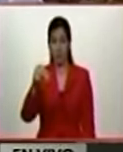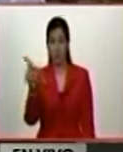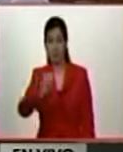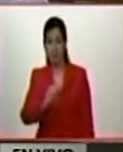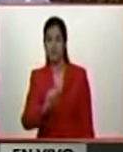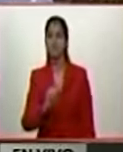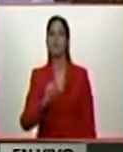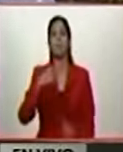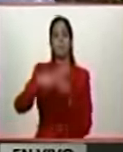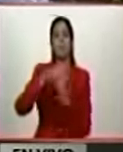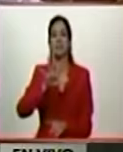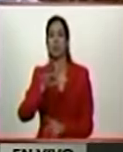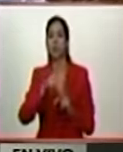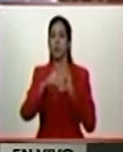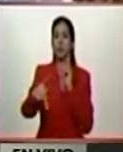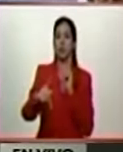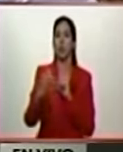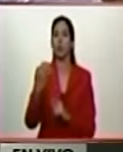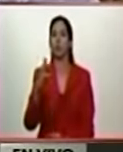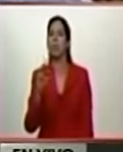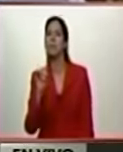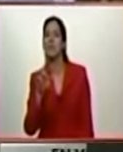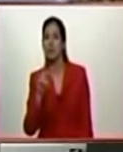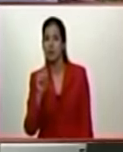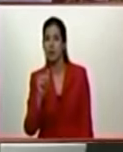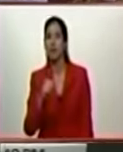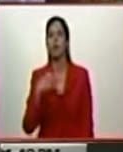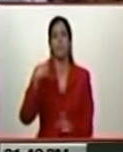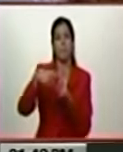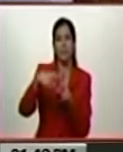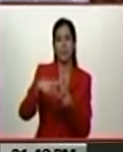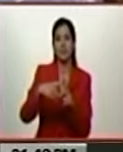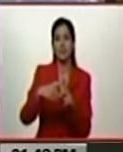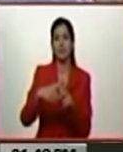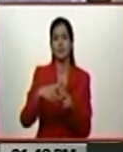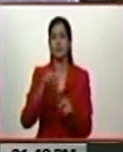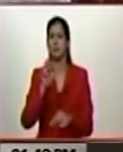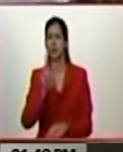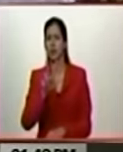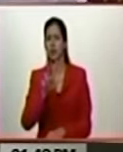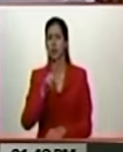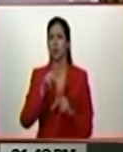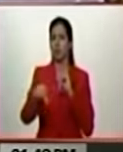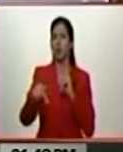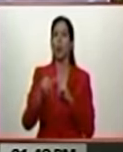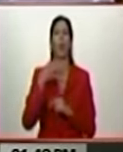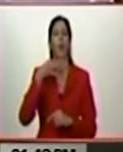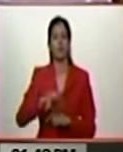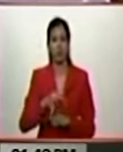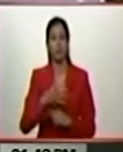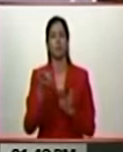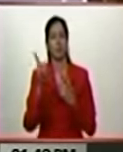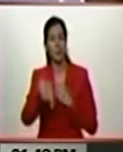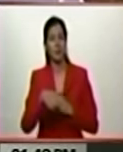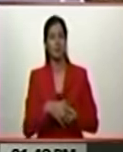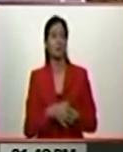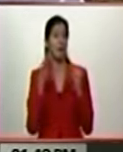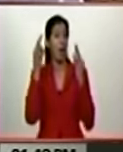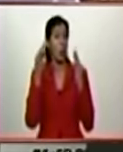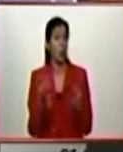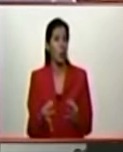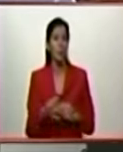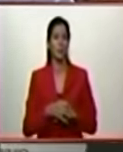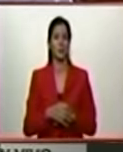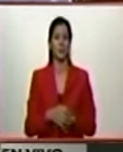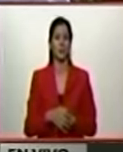5 kilómetros más en Cúpira y también en noviembre 2 kilómetros más en Guatire. De tal manera de que no cabe duda de que estamos